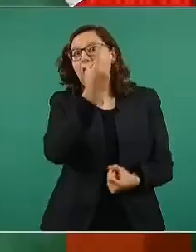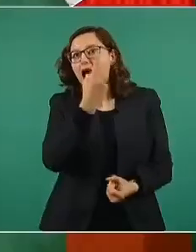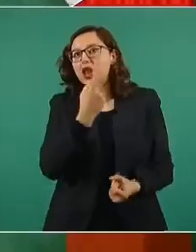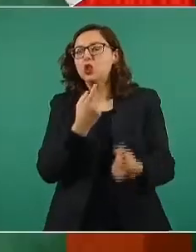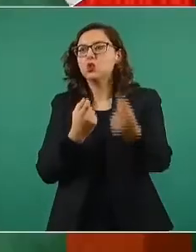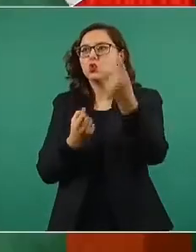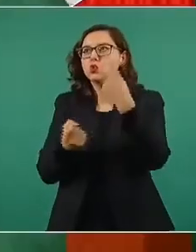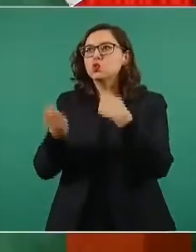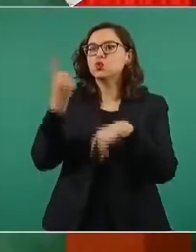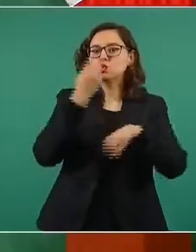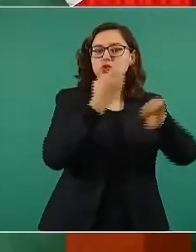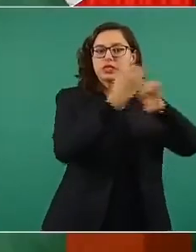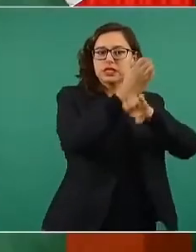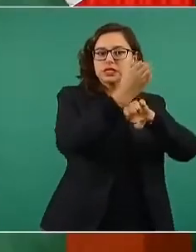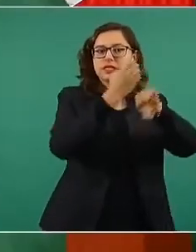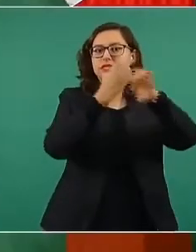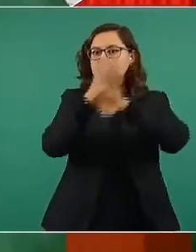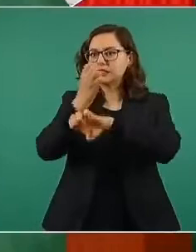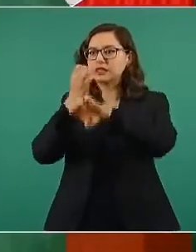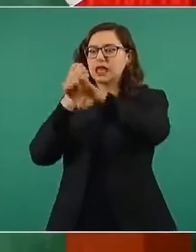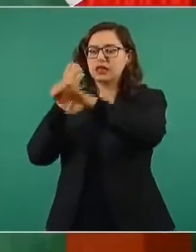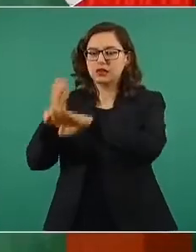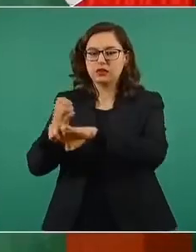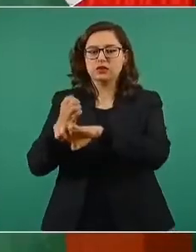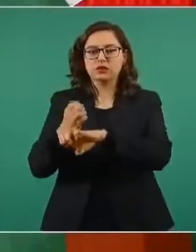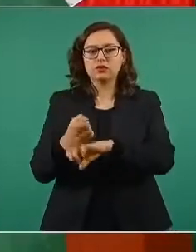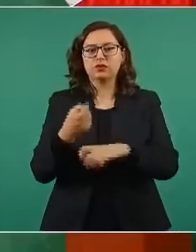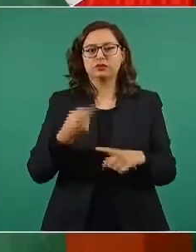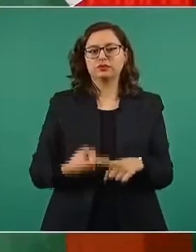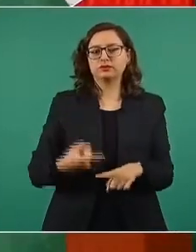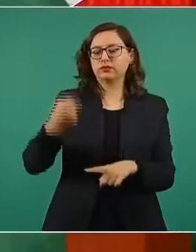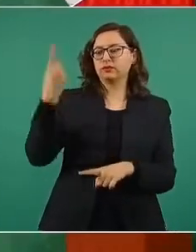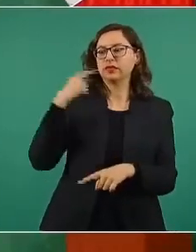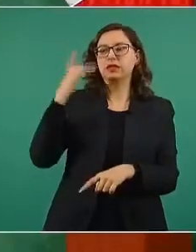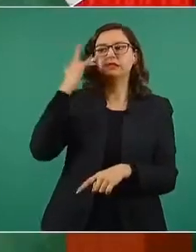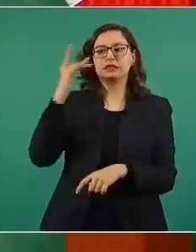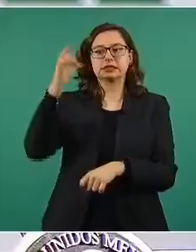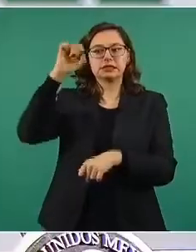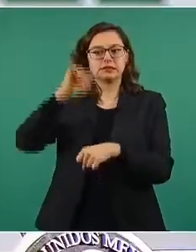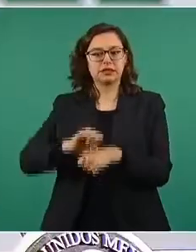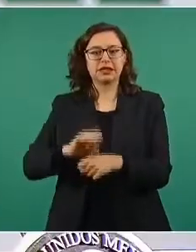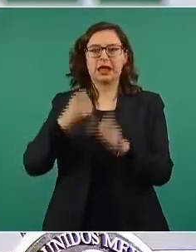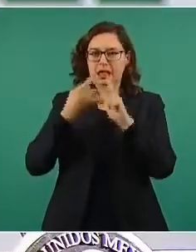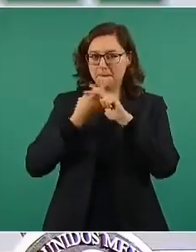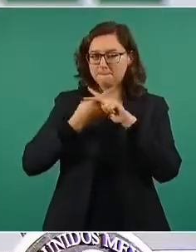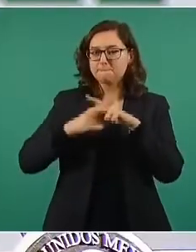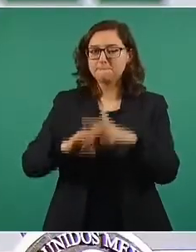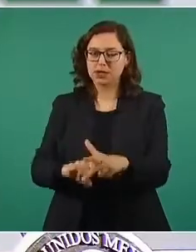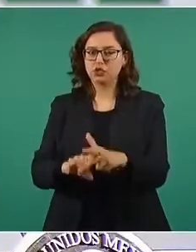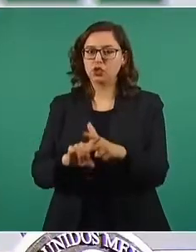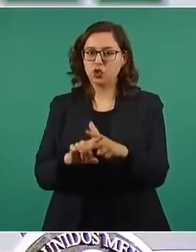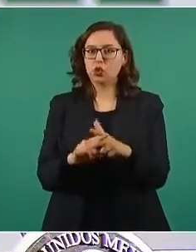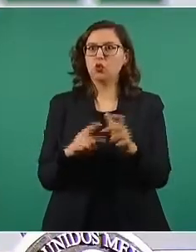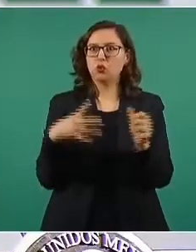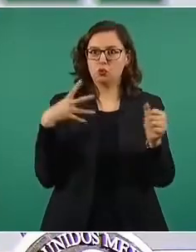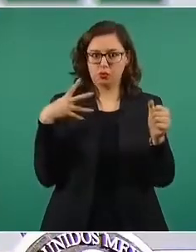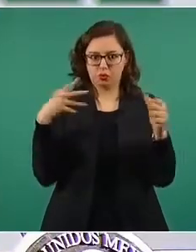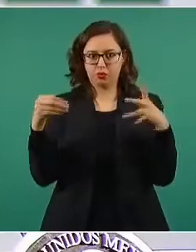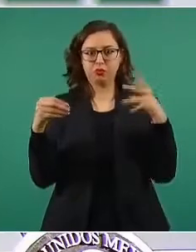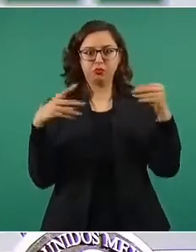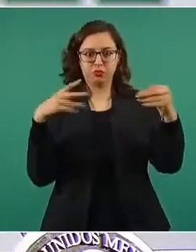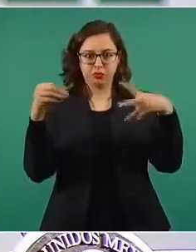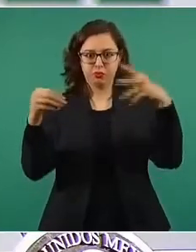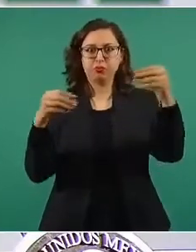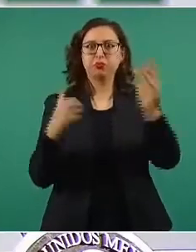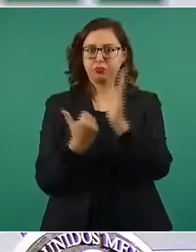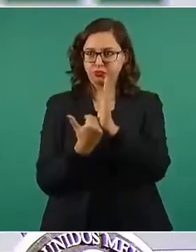hace muchas semanas, desde la Semana Mayor, desde las vacaciones de Semana Santa, pero la intensidad de